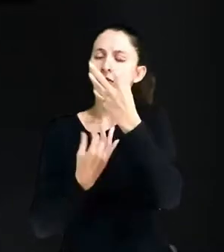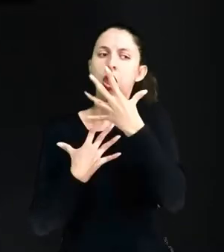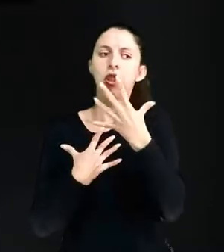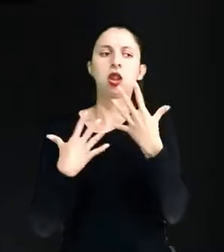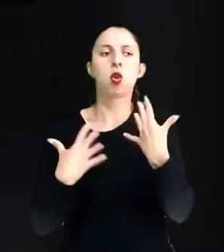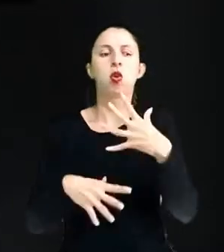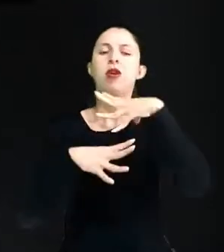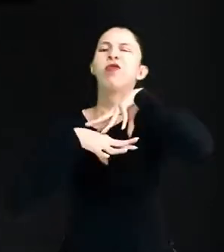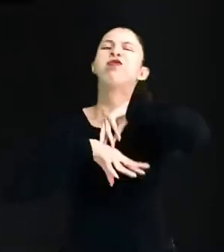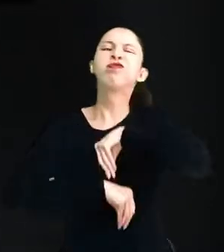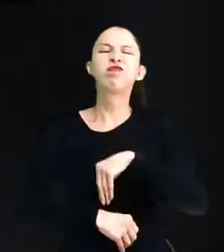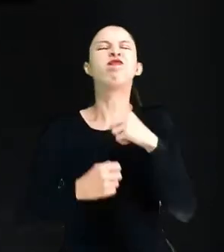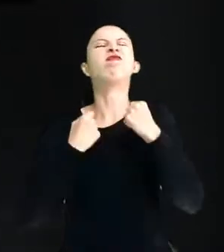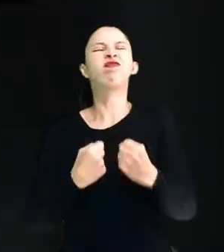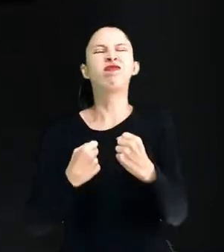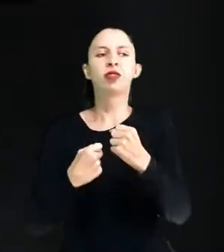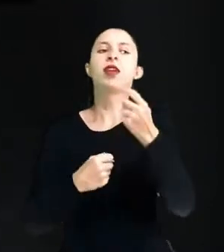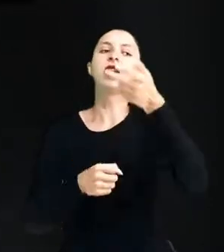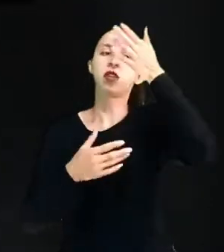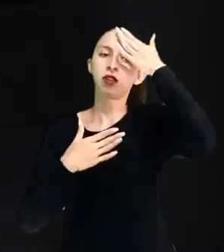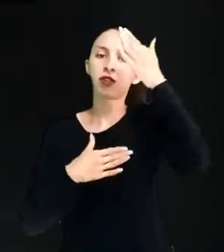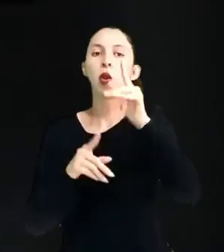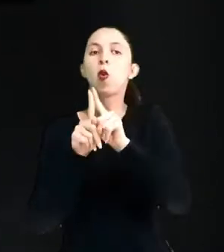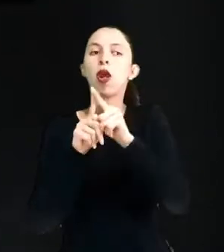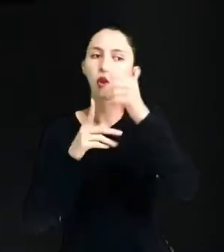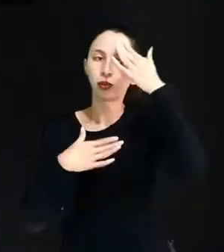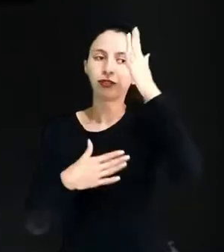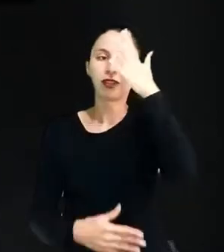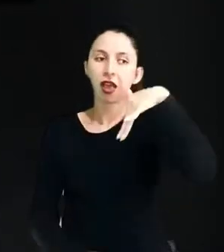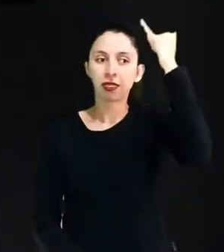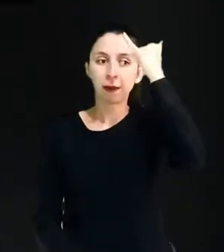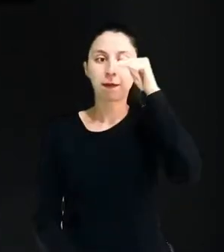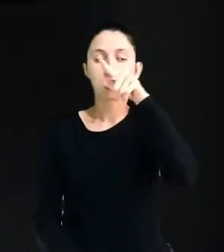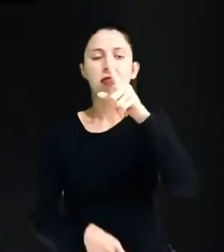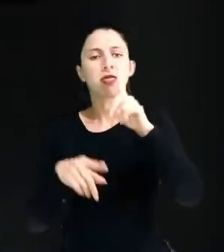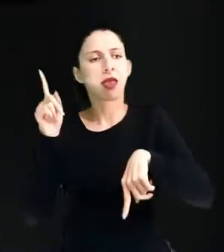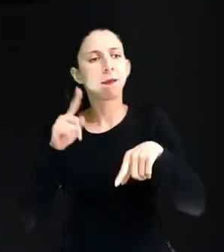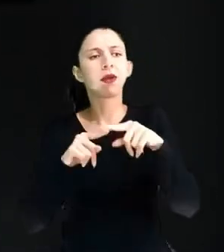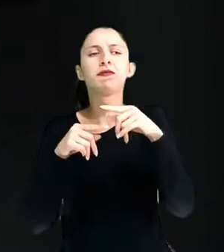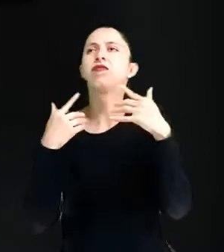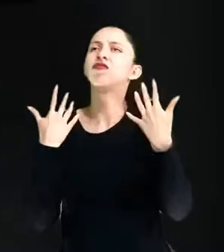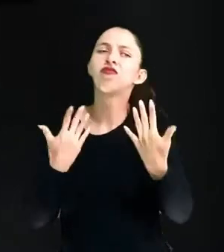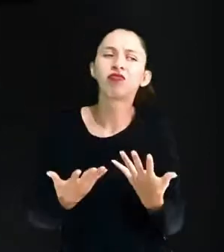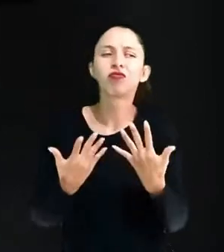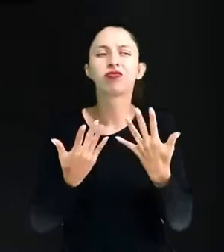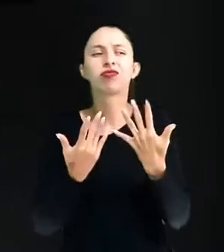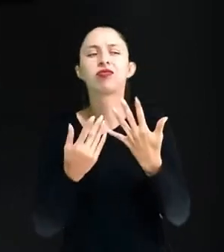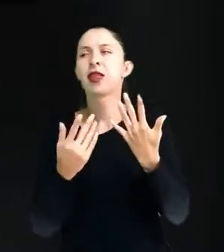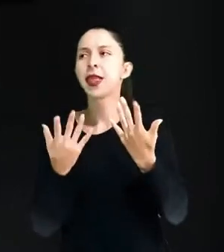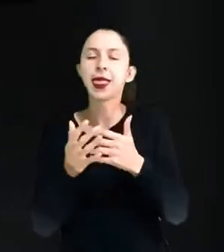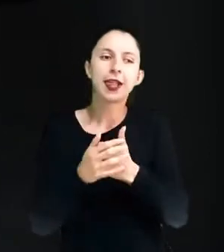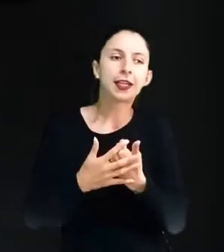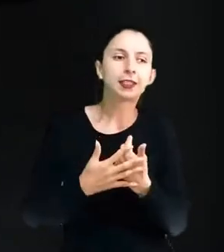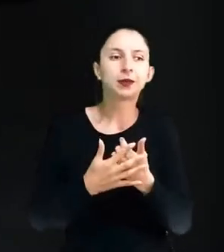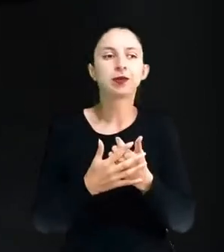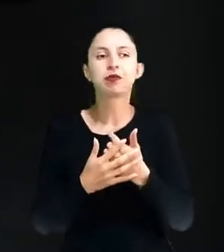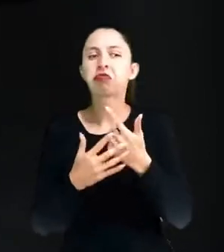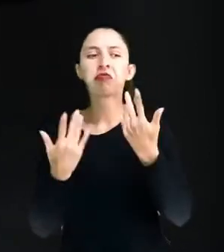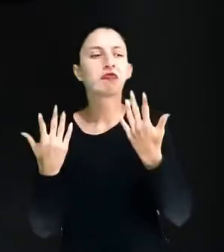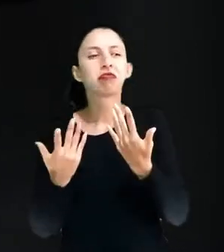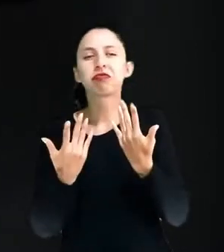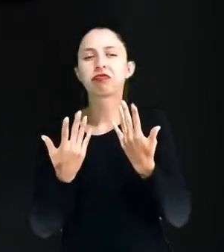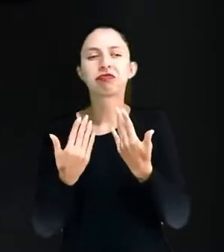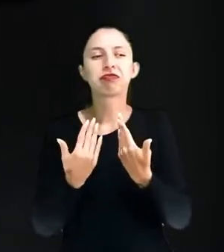de la academia, de la investigación, y sobre todo que nos lleva a nosotros a yo creo que es